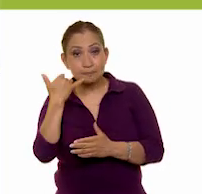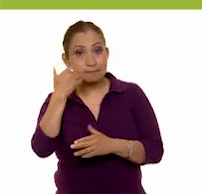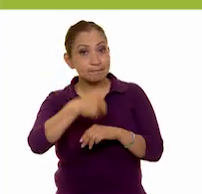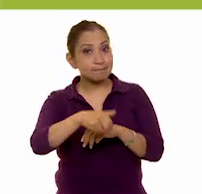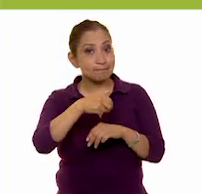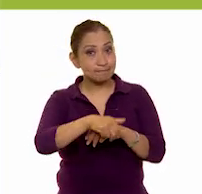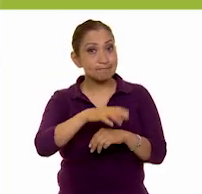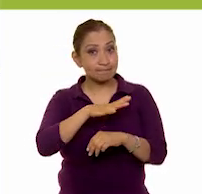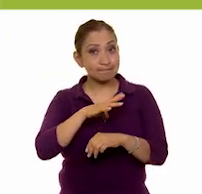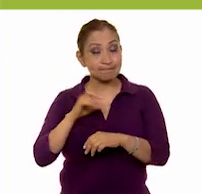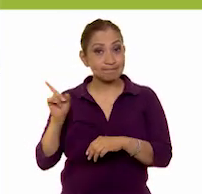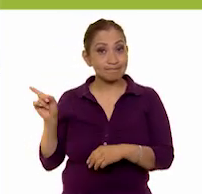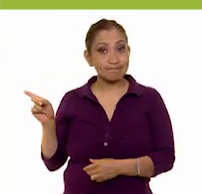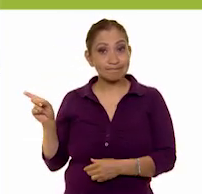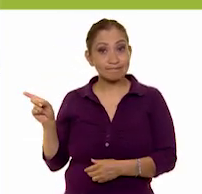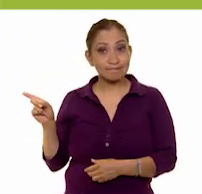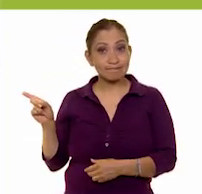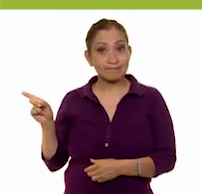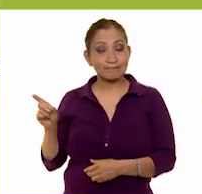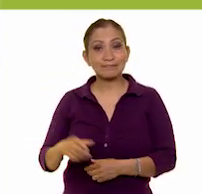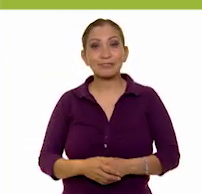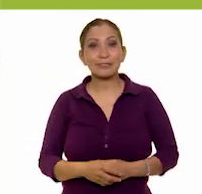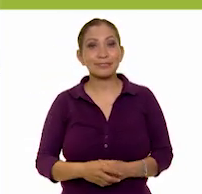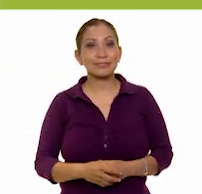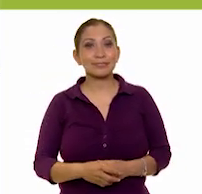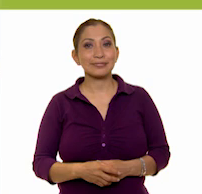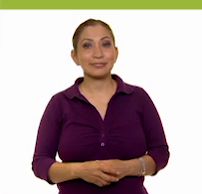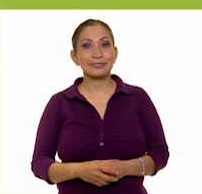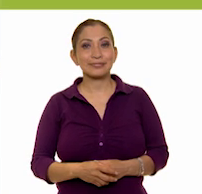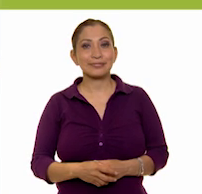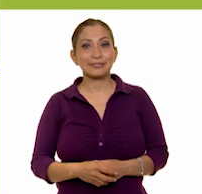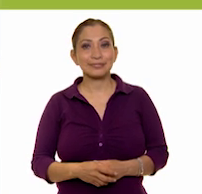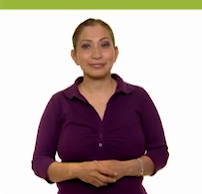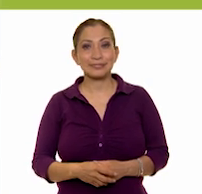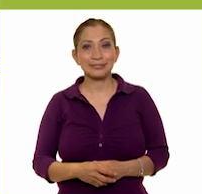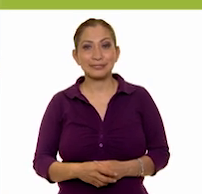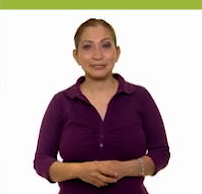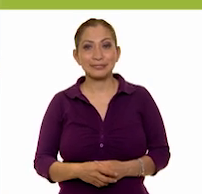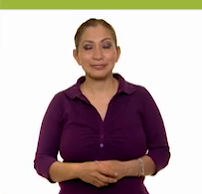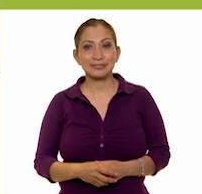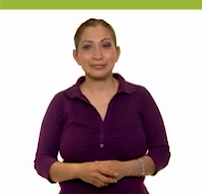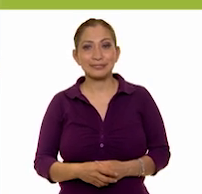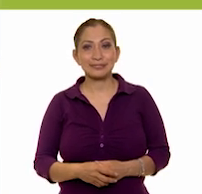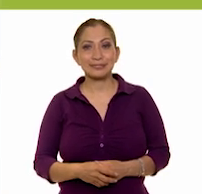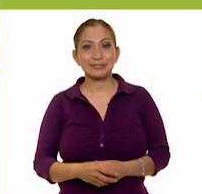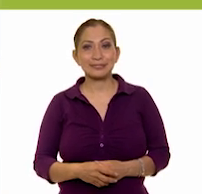teléfono 55 41 72 04 13. 100 líneas.